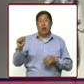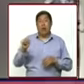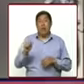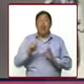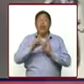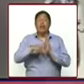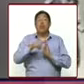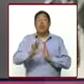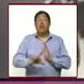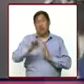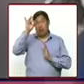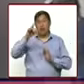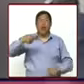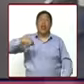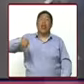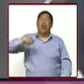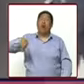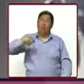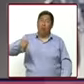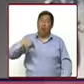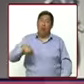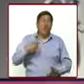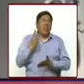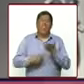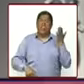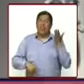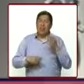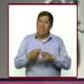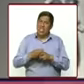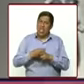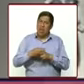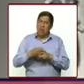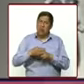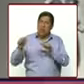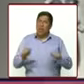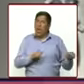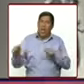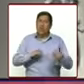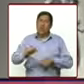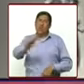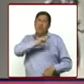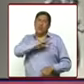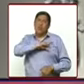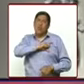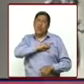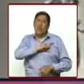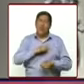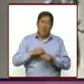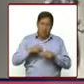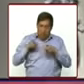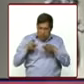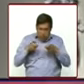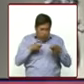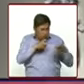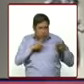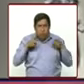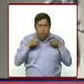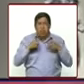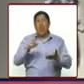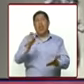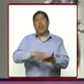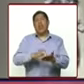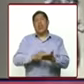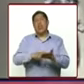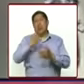fueron encontrados en Quillacollo. Esto gracias a la pronta acción por parte de la policía que activaron el plan Z para poder encontrar a